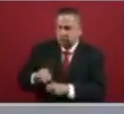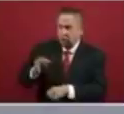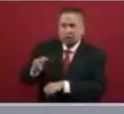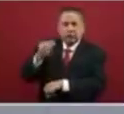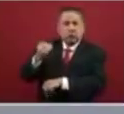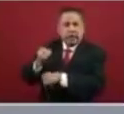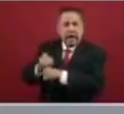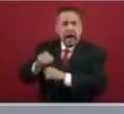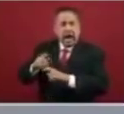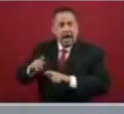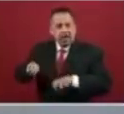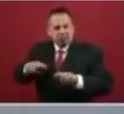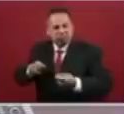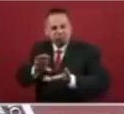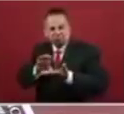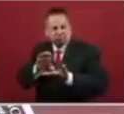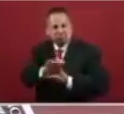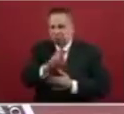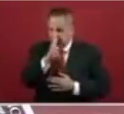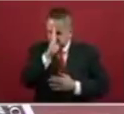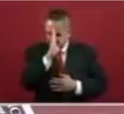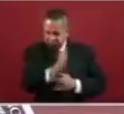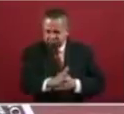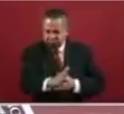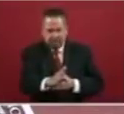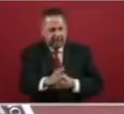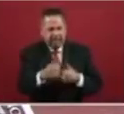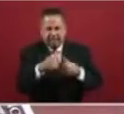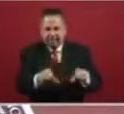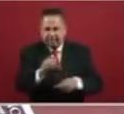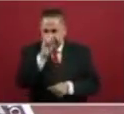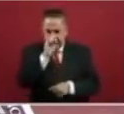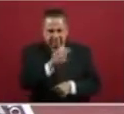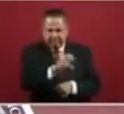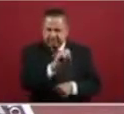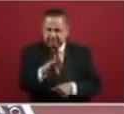Federación a los beneficiarios,